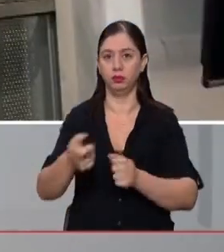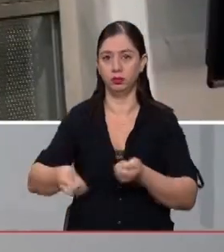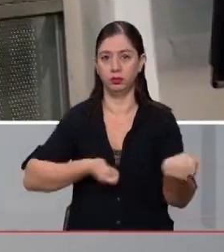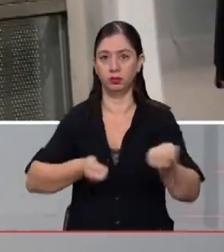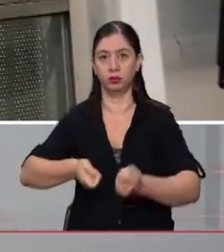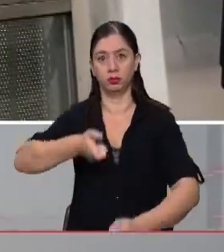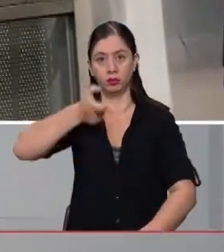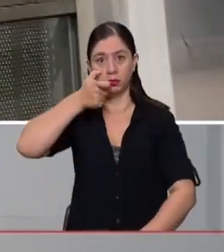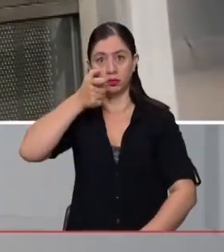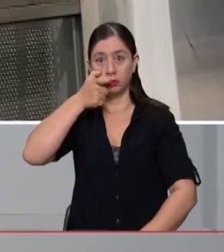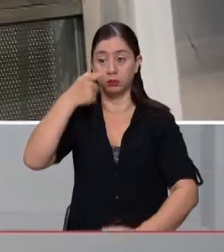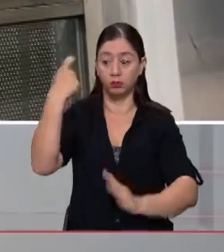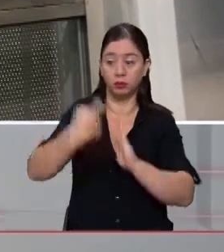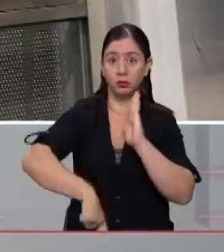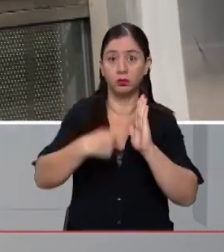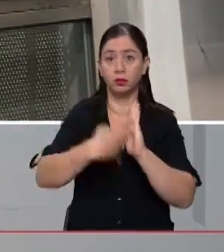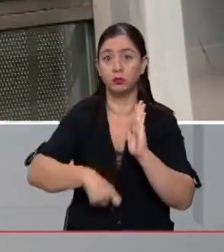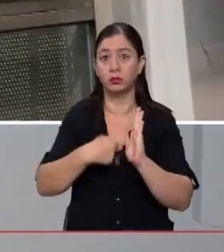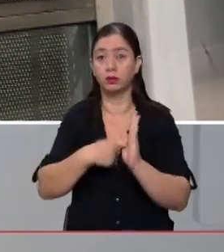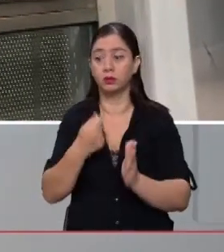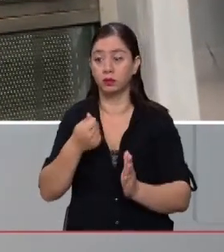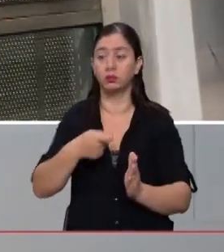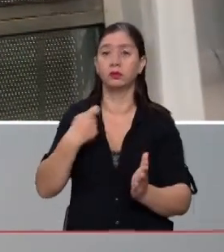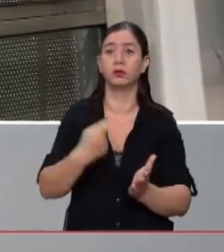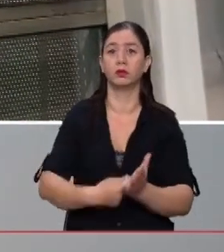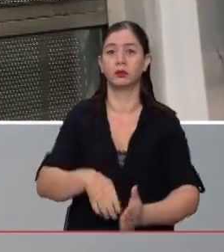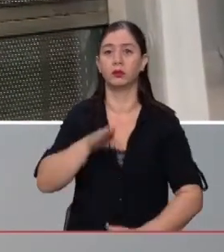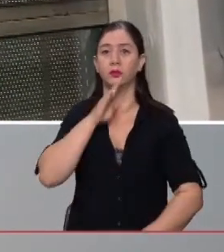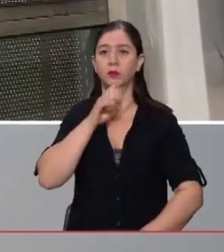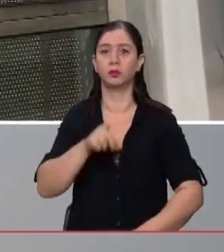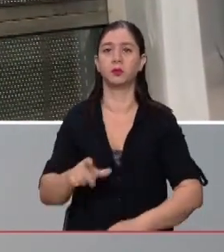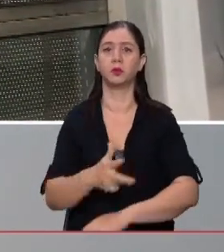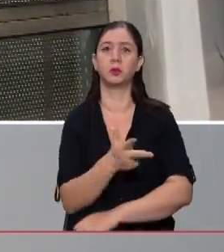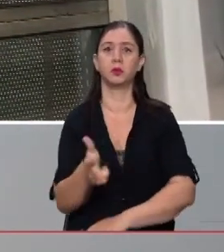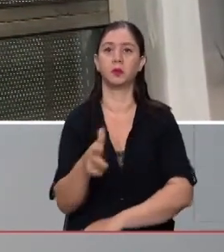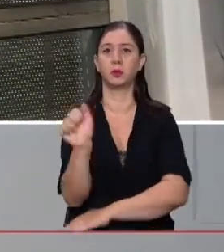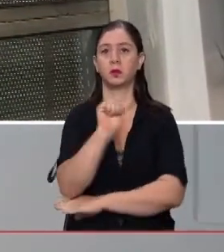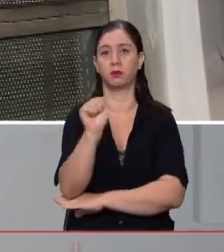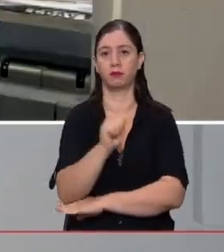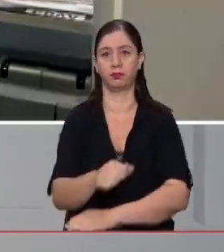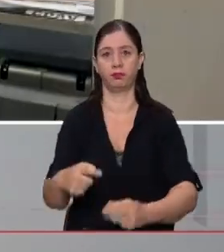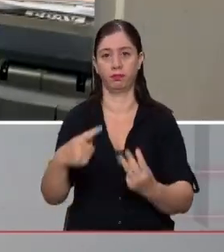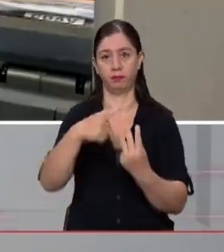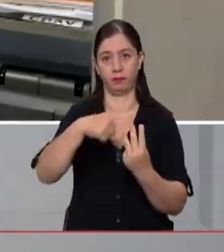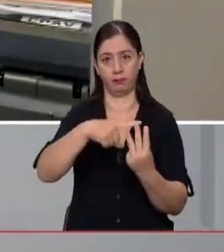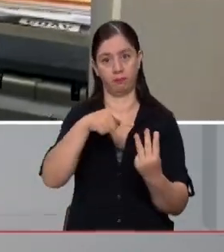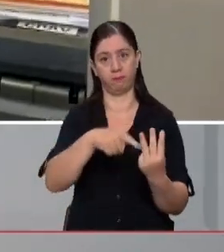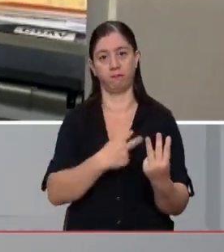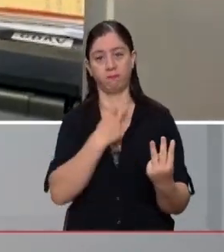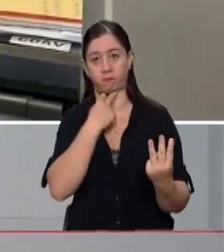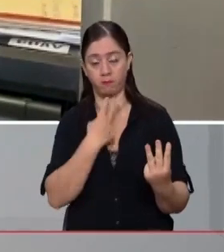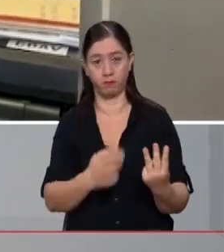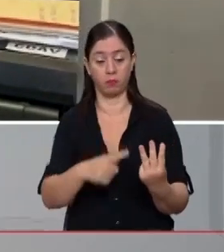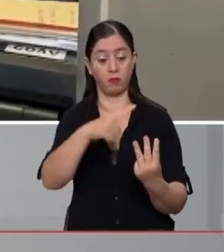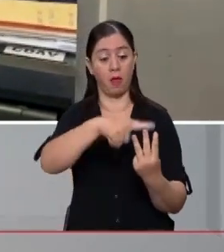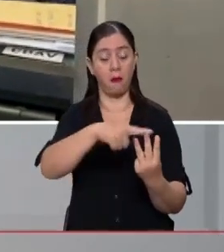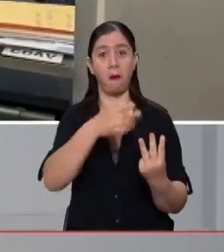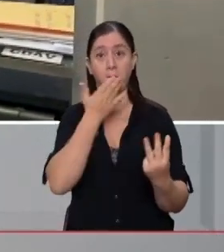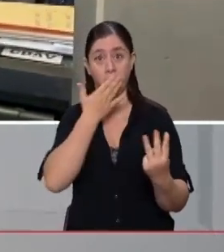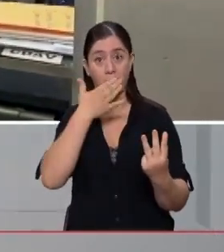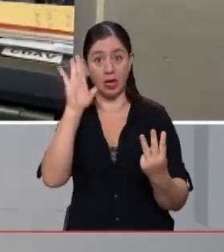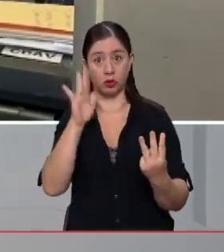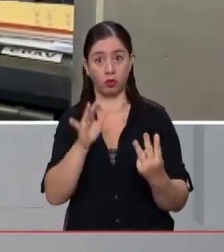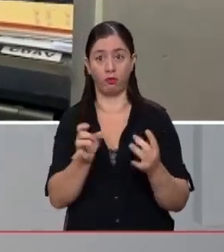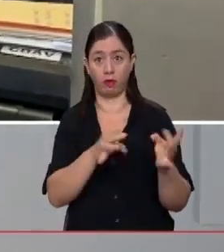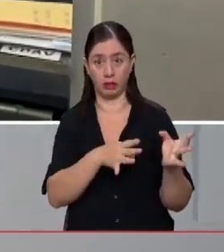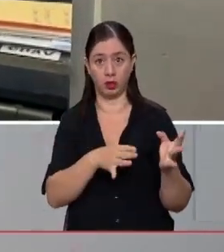y sanciones económicas a quienes sean sorprendidos conduciendo sus vehículos sin el documento vigente. Quienes tengan ese documento con fecha de vencimiento